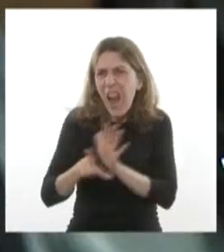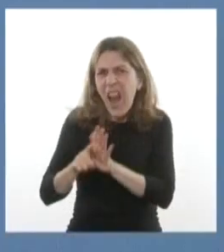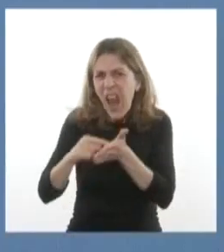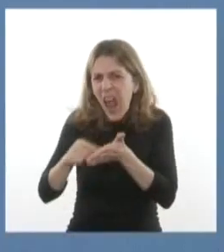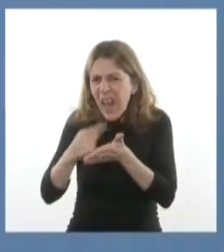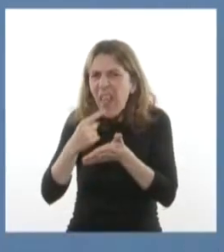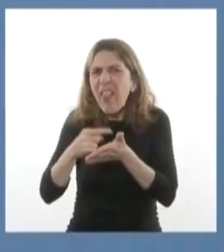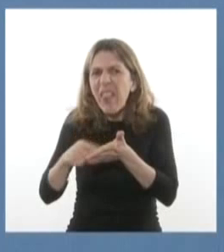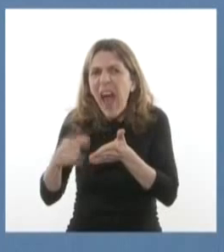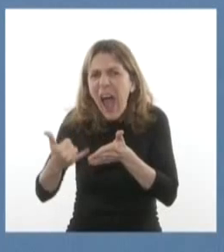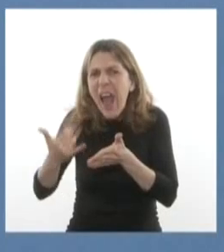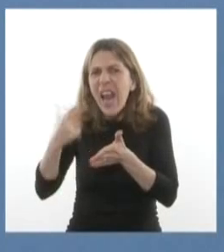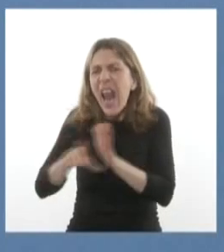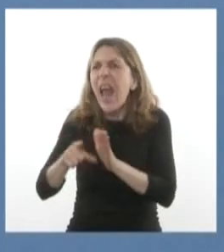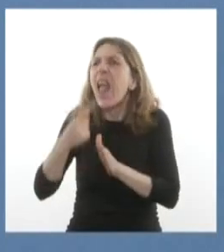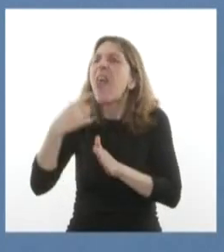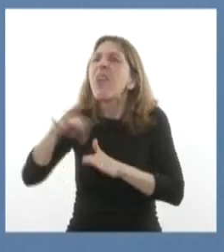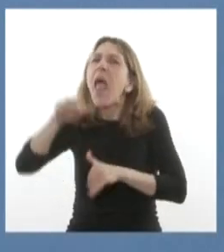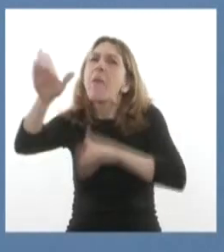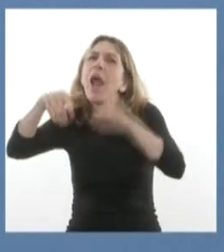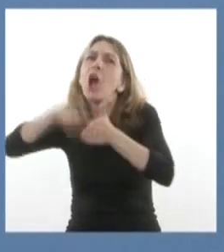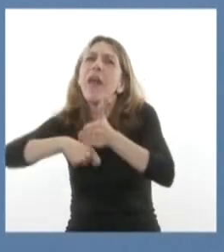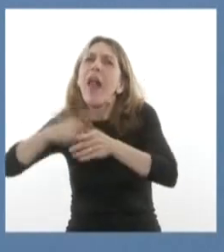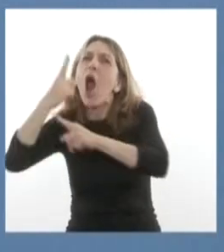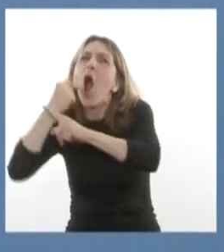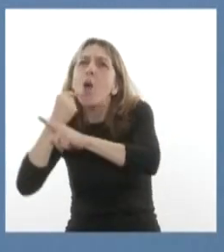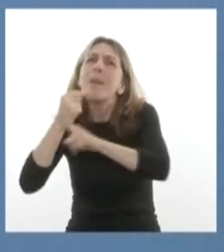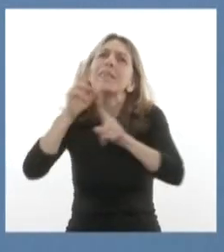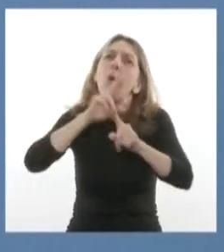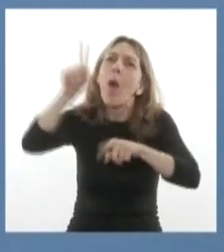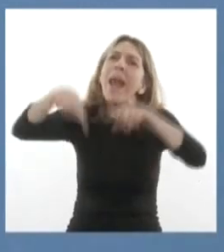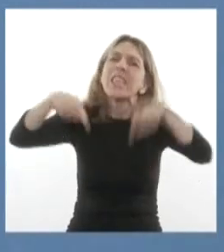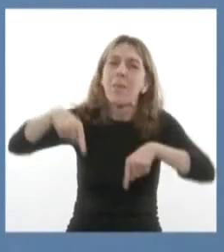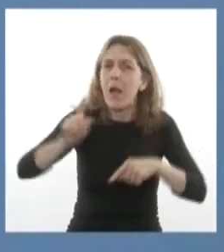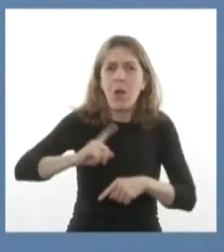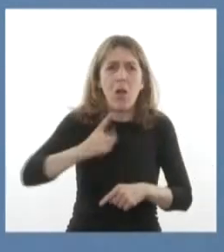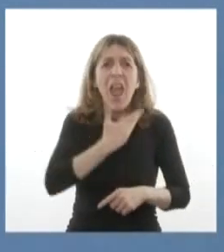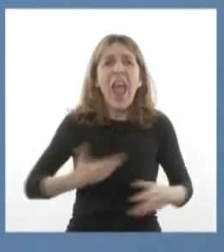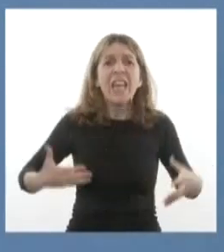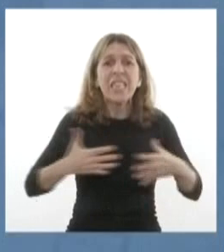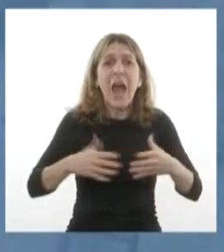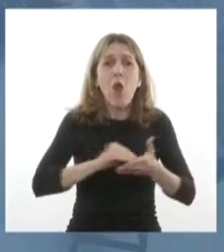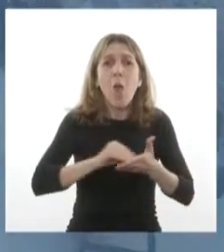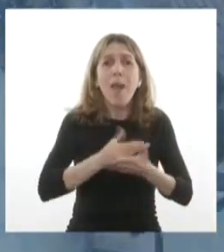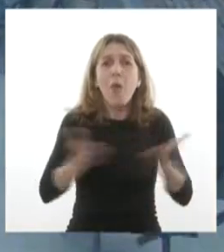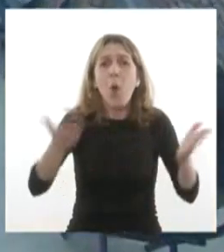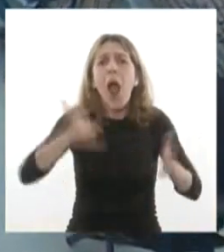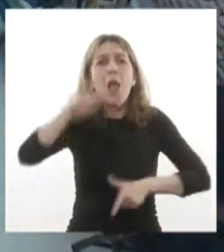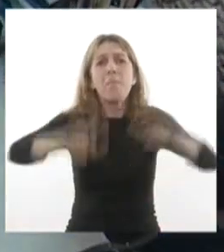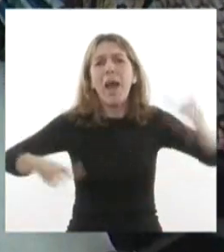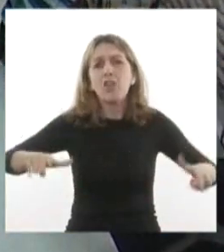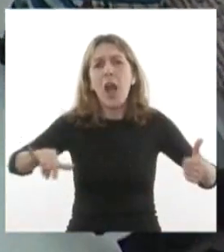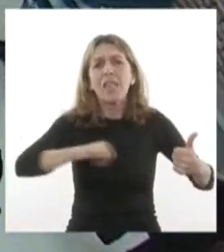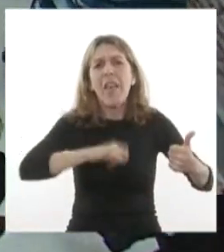haber un cupo de hombres o un cupo de mujeres. En el Estado trabajan personas con la identidad de cada